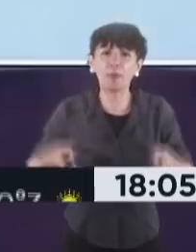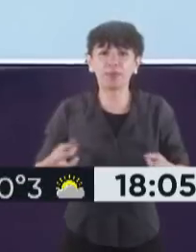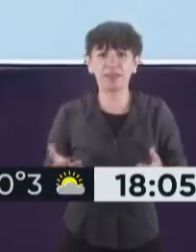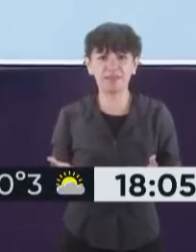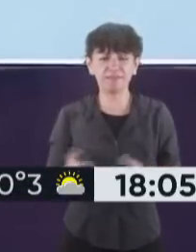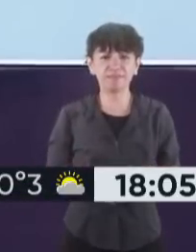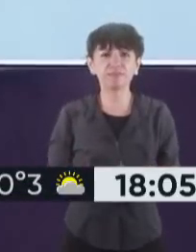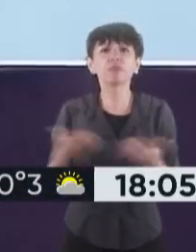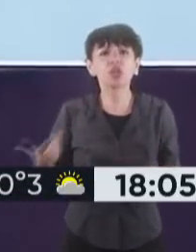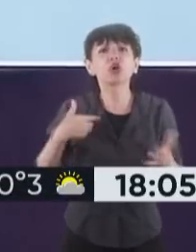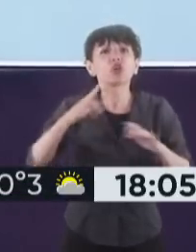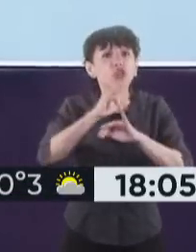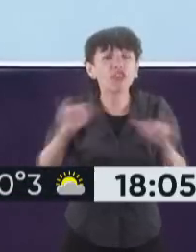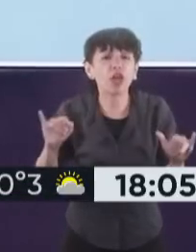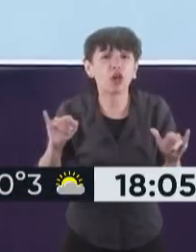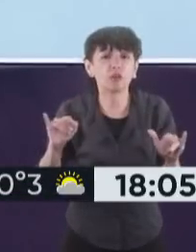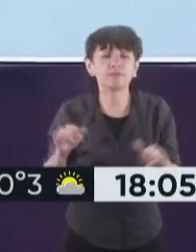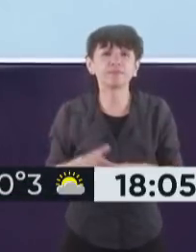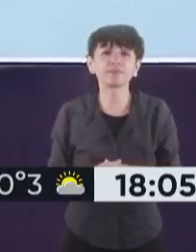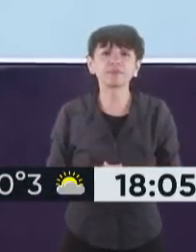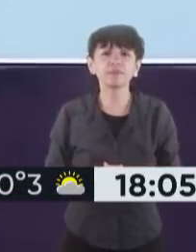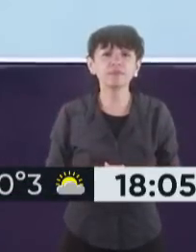digo que